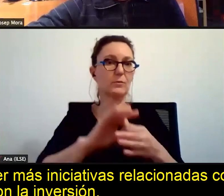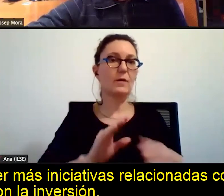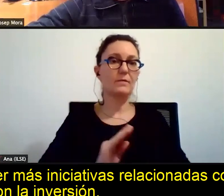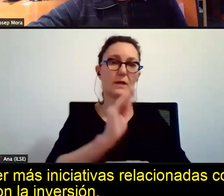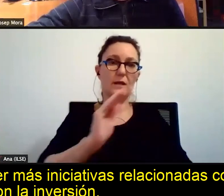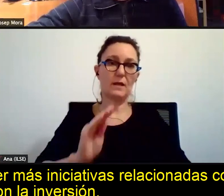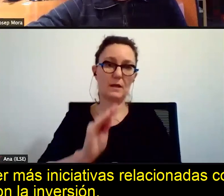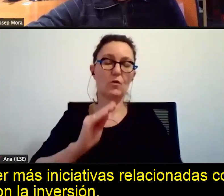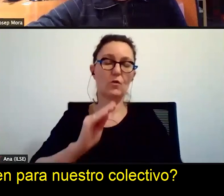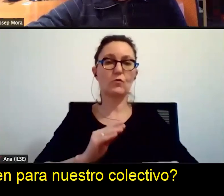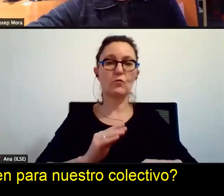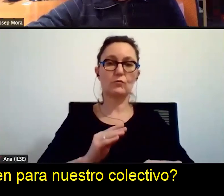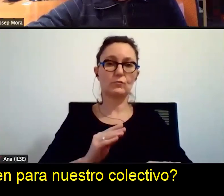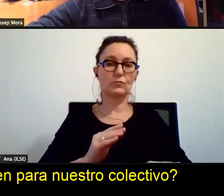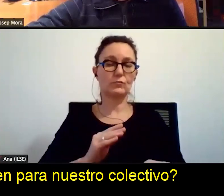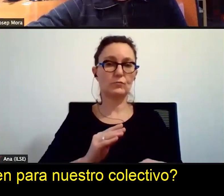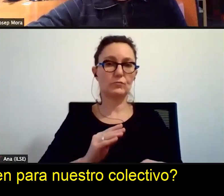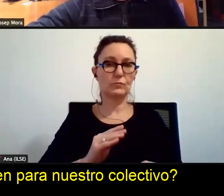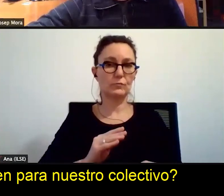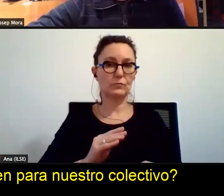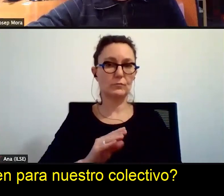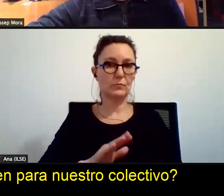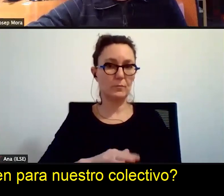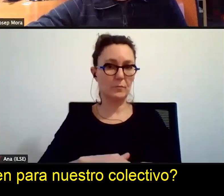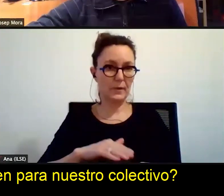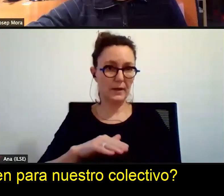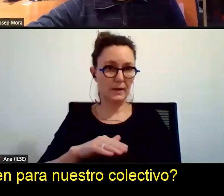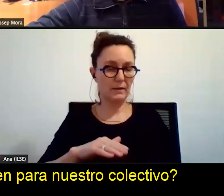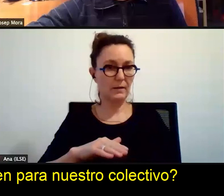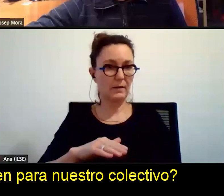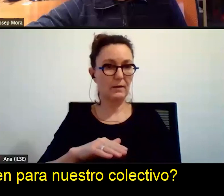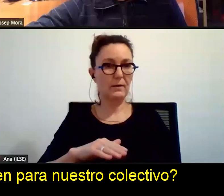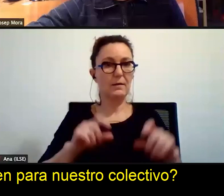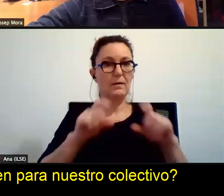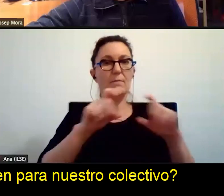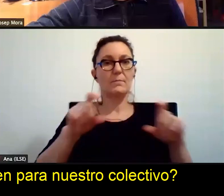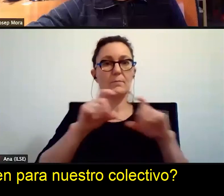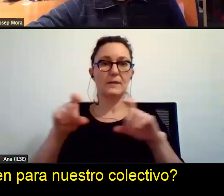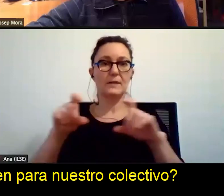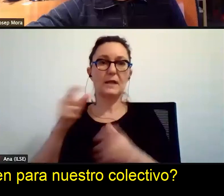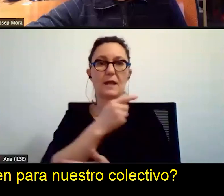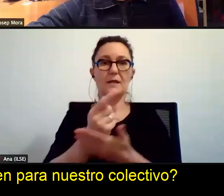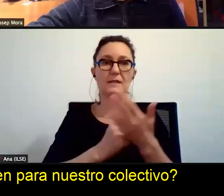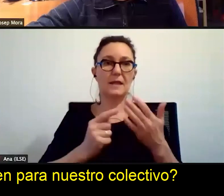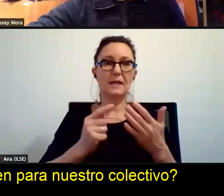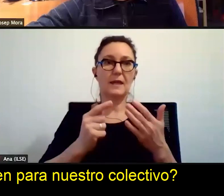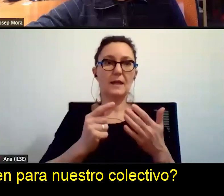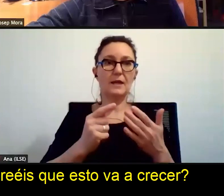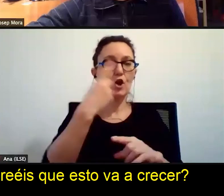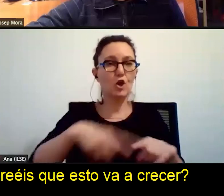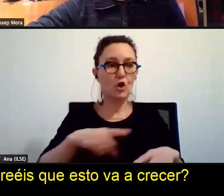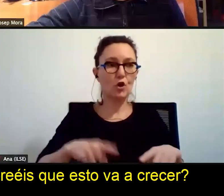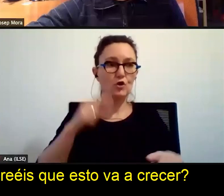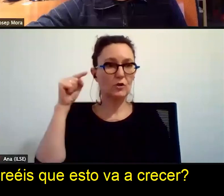con la inversión para empresas que diseñen para nuestro colectivo, ¿no? ¿Creéis que